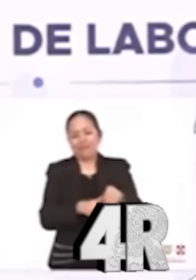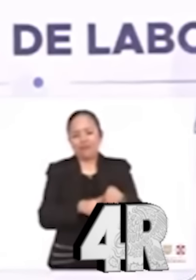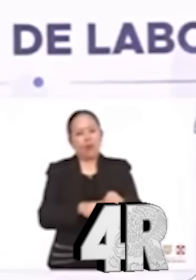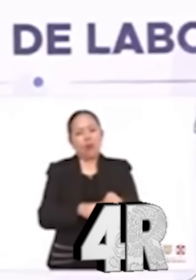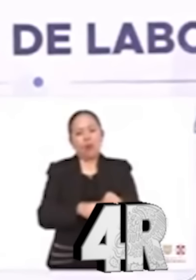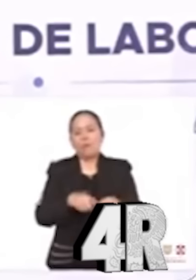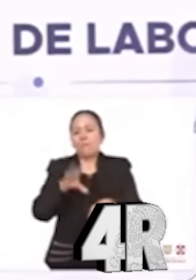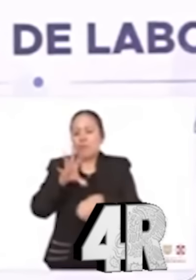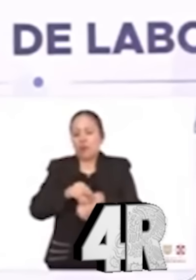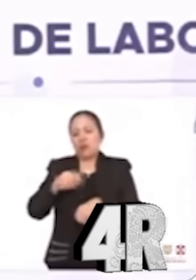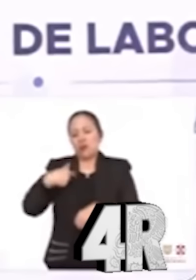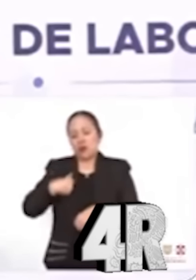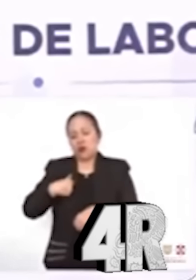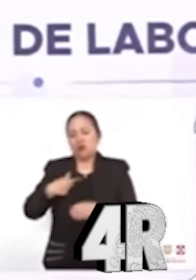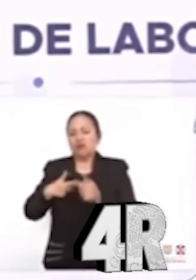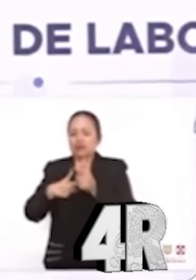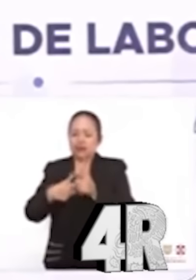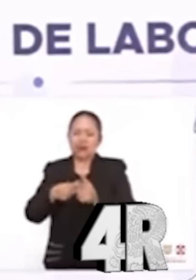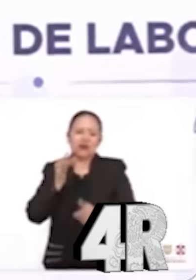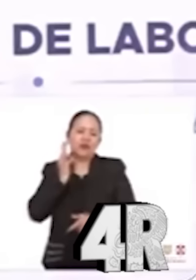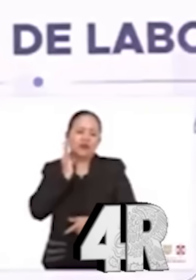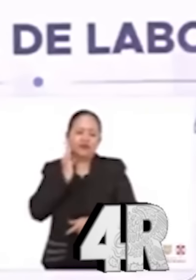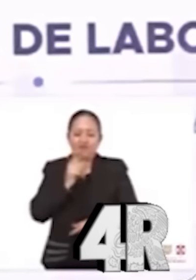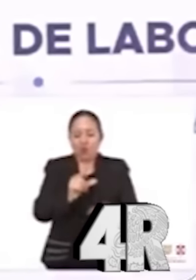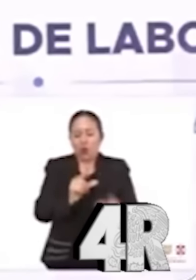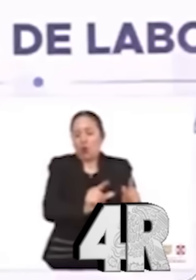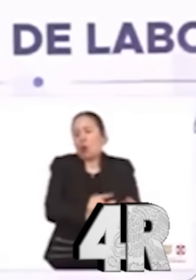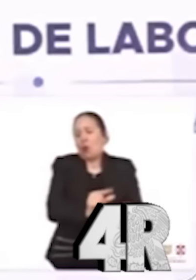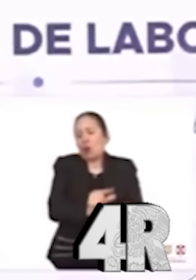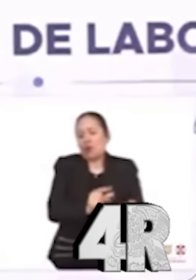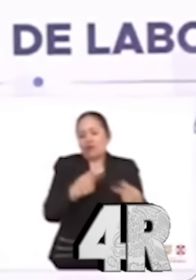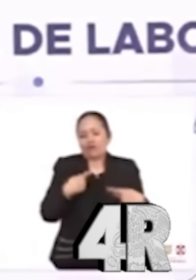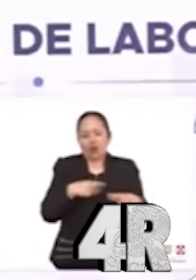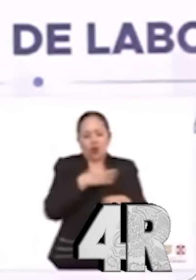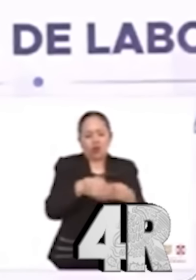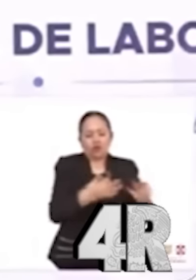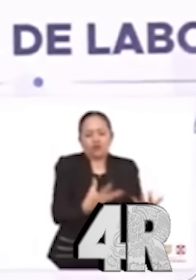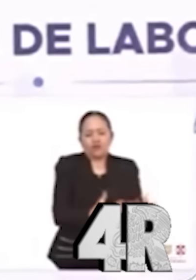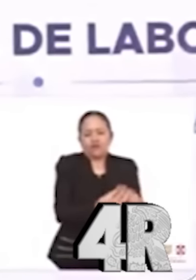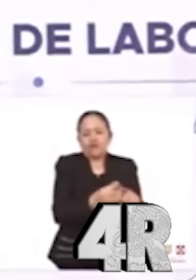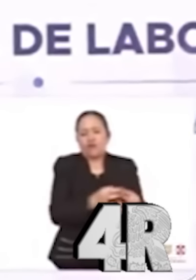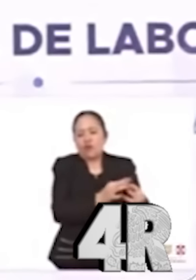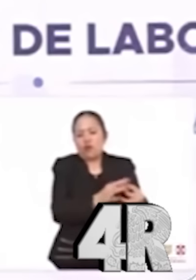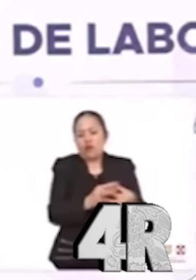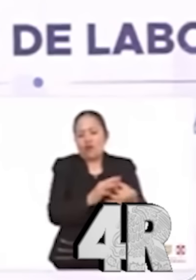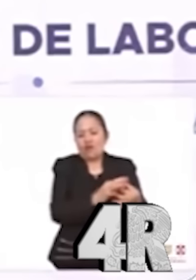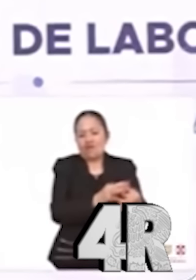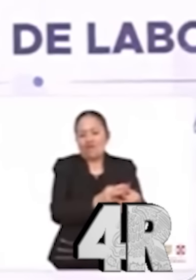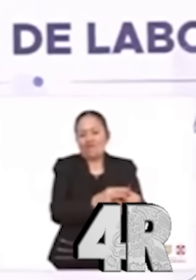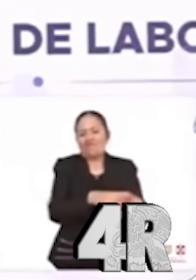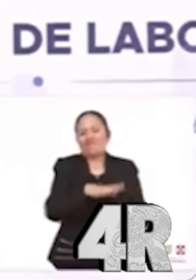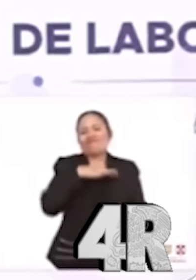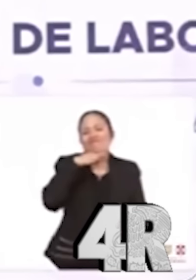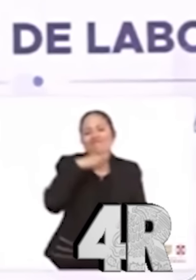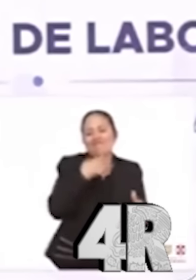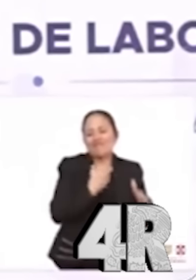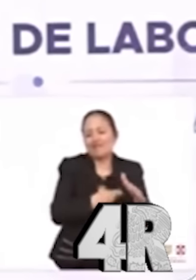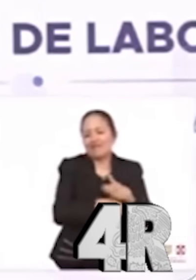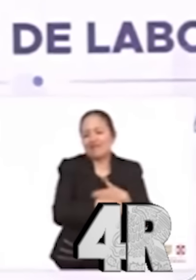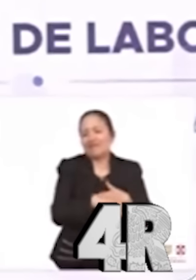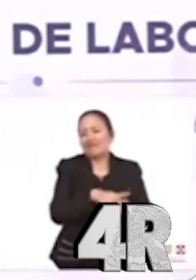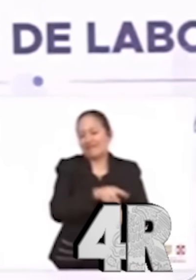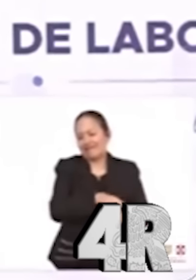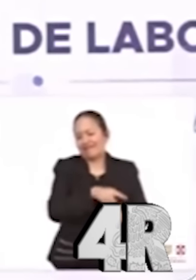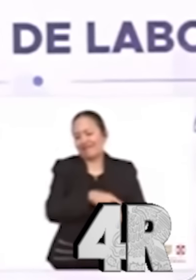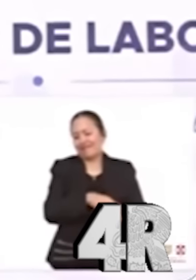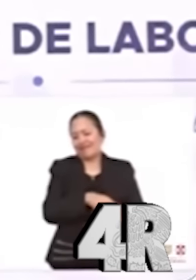terminar tras las rejas donde pertenecen y donde siempre han pertenecido. ¿Ustedes cómo ven la situación, ciudadanos? ¿Qué les parece